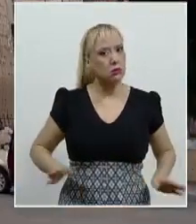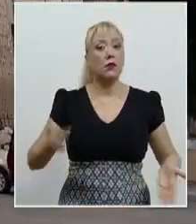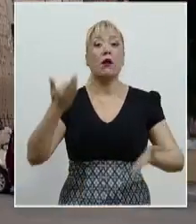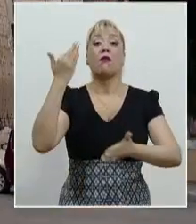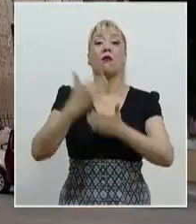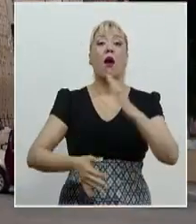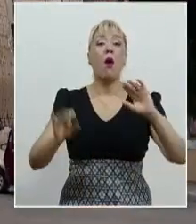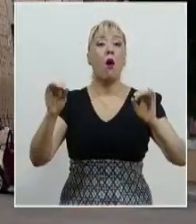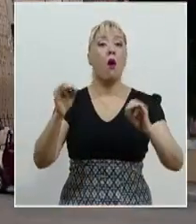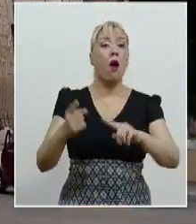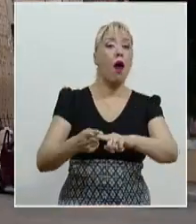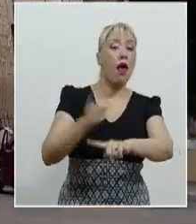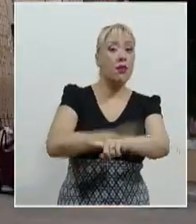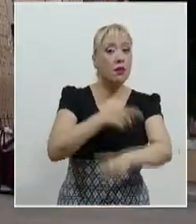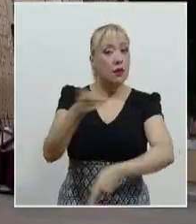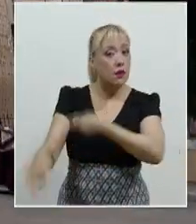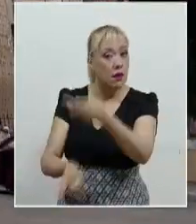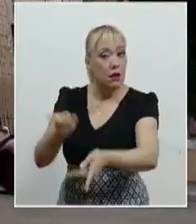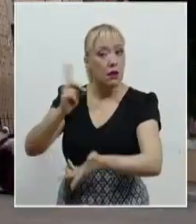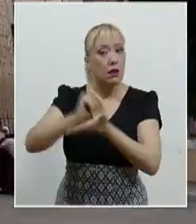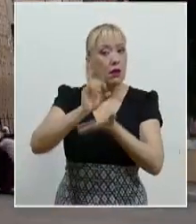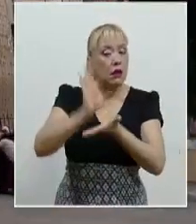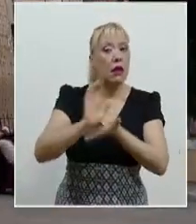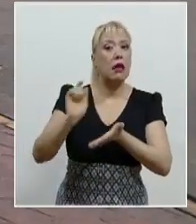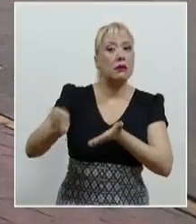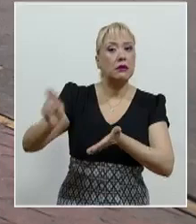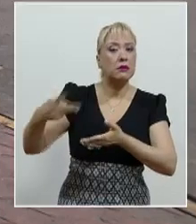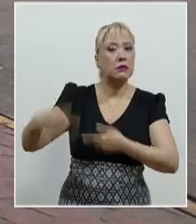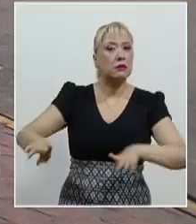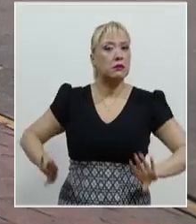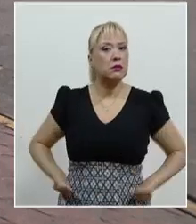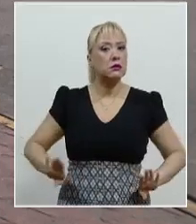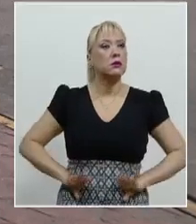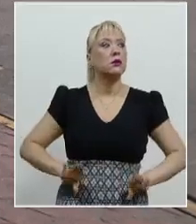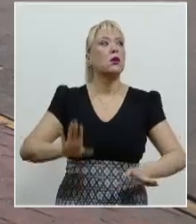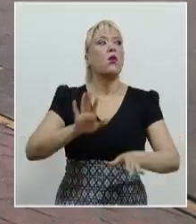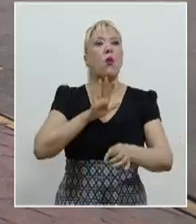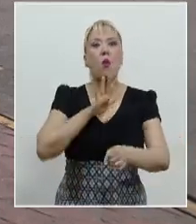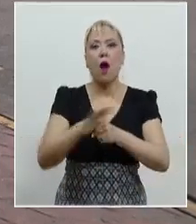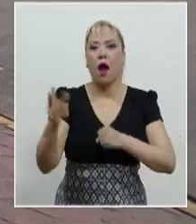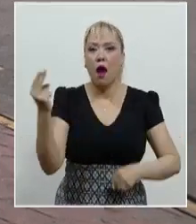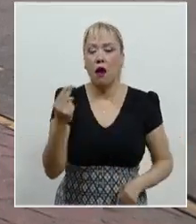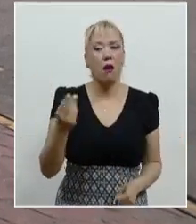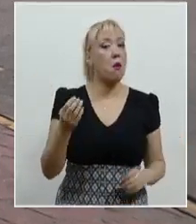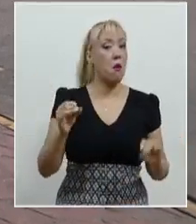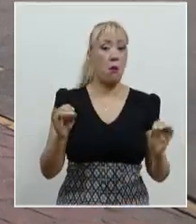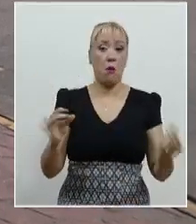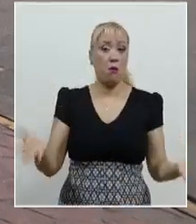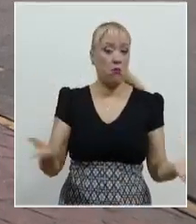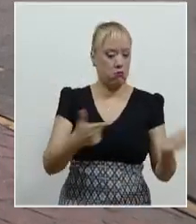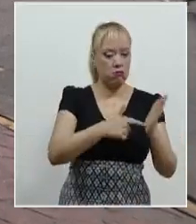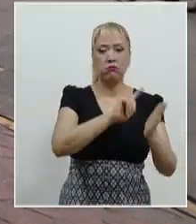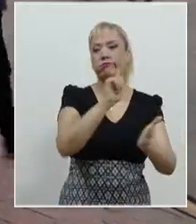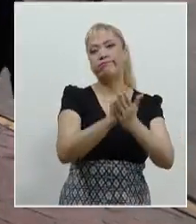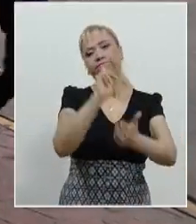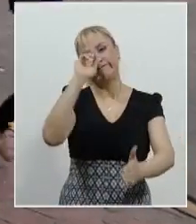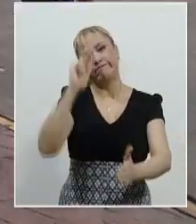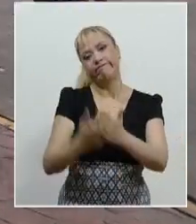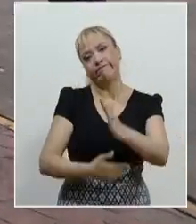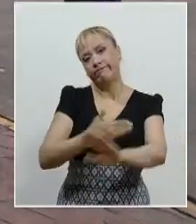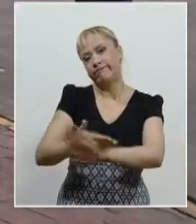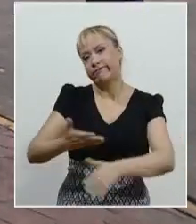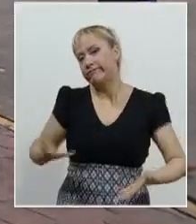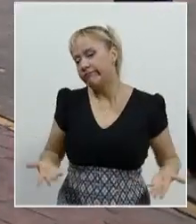consulta previa, ya que la norma afectaba directamente los intereses de dicho sector de la población. Además, se establece que la